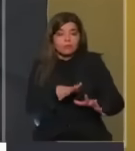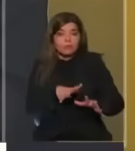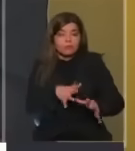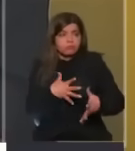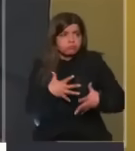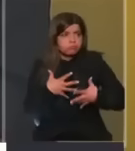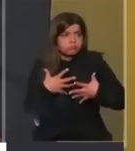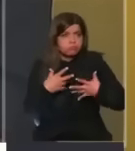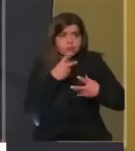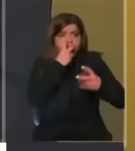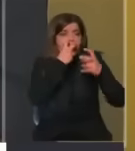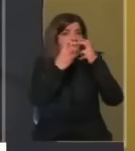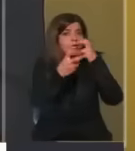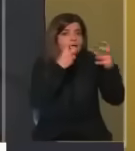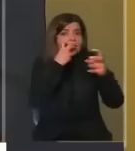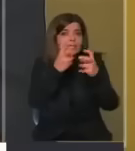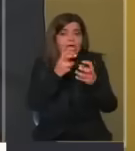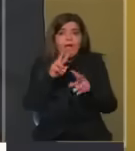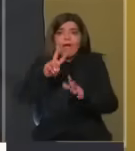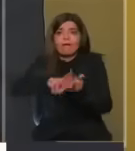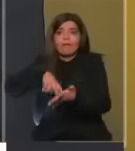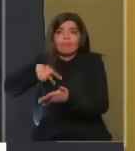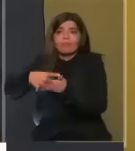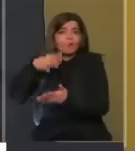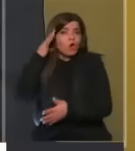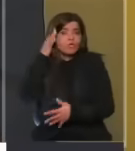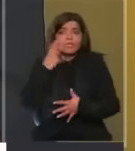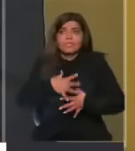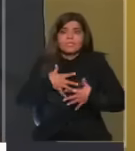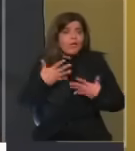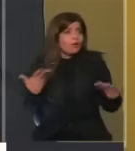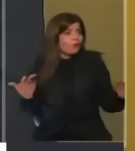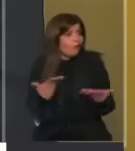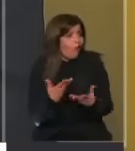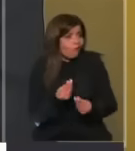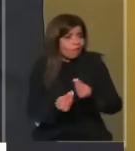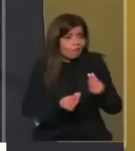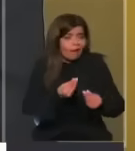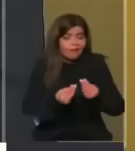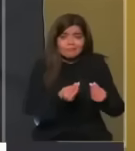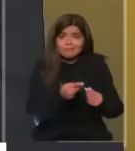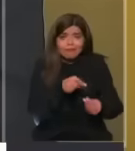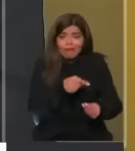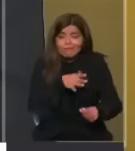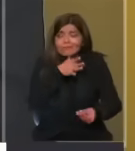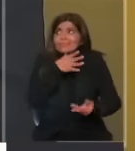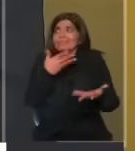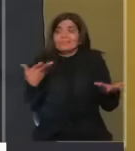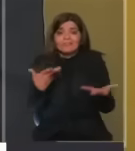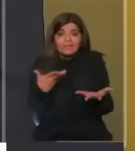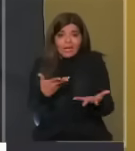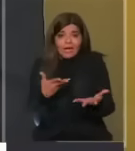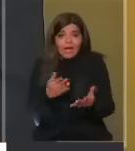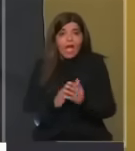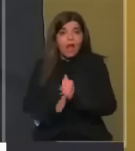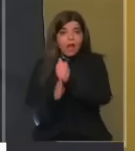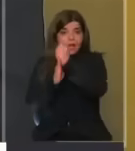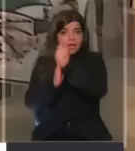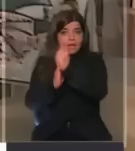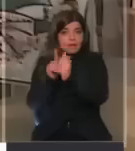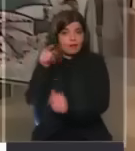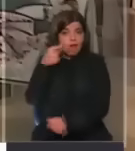conmovida, gritaban, se desmayaban las mujeres, no podían creer por qué había pasado esto. Y ahí el líder de los